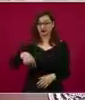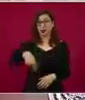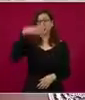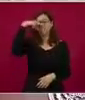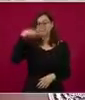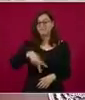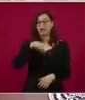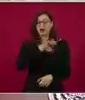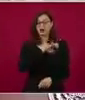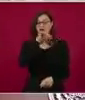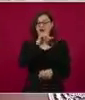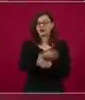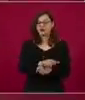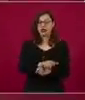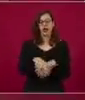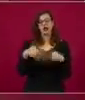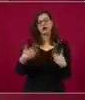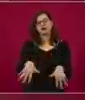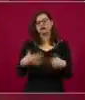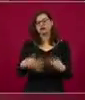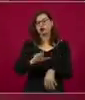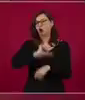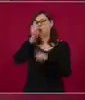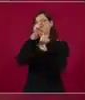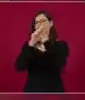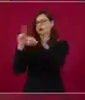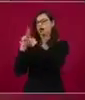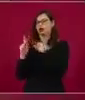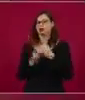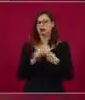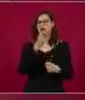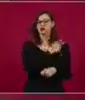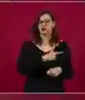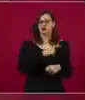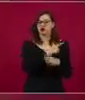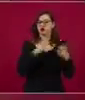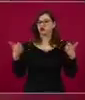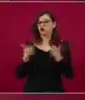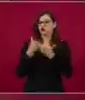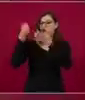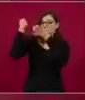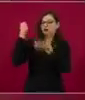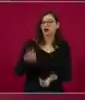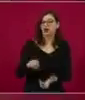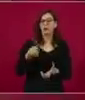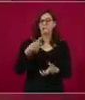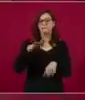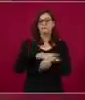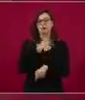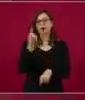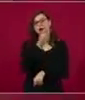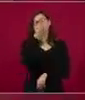de los más importantes para la inversión extranjera, por el tratado comercial,